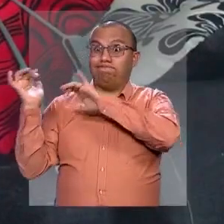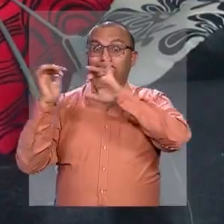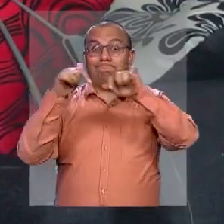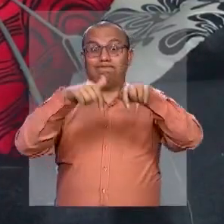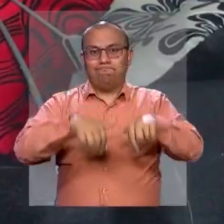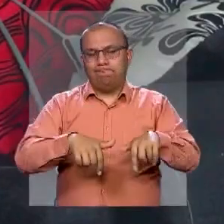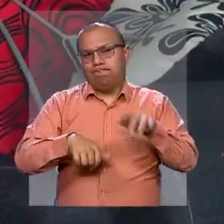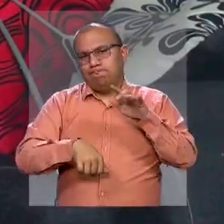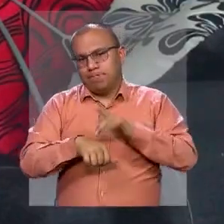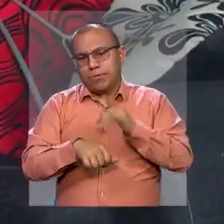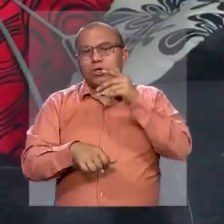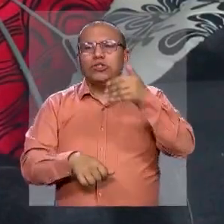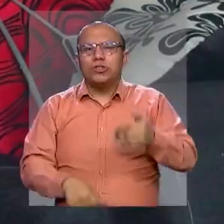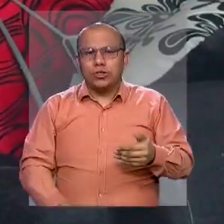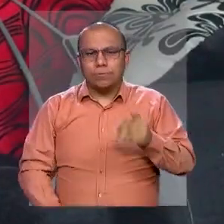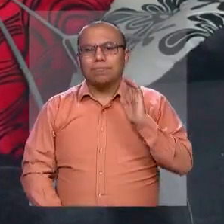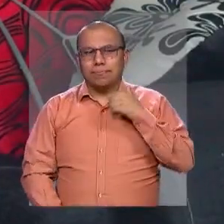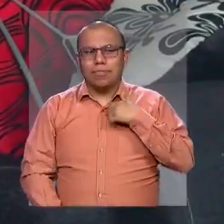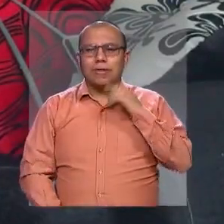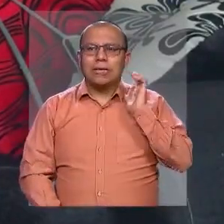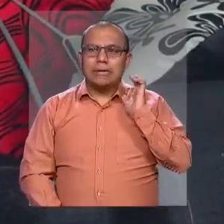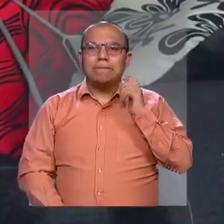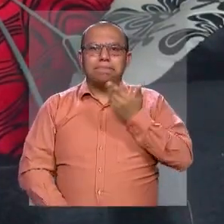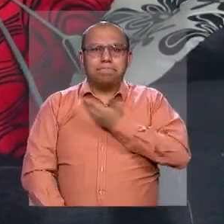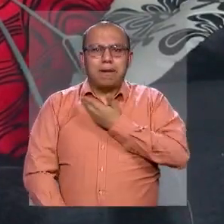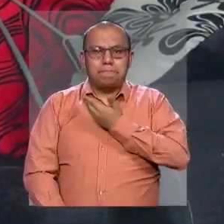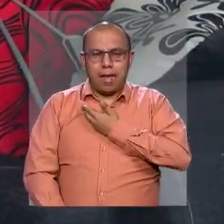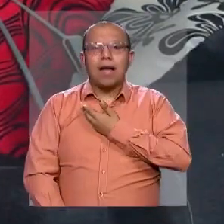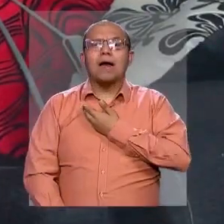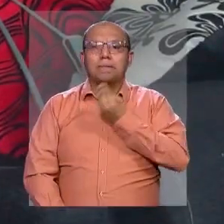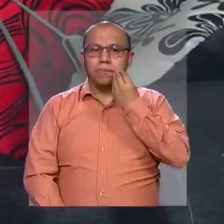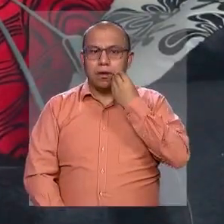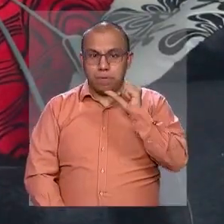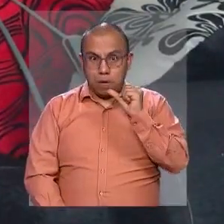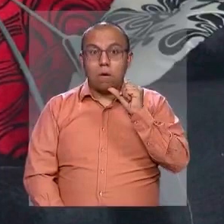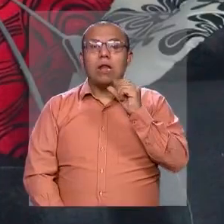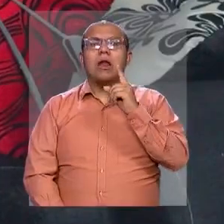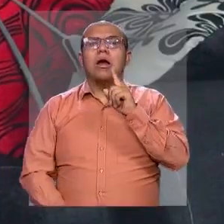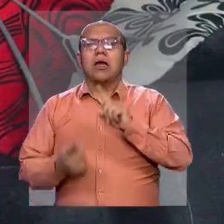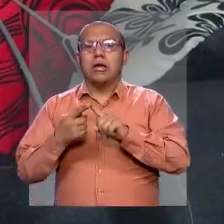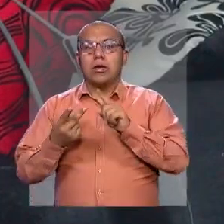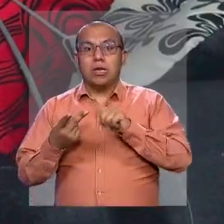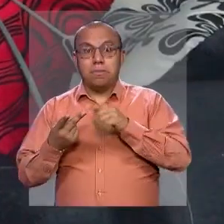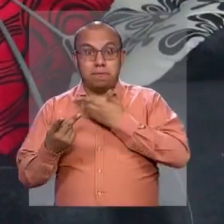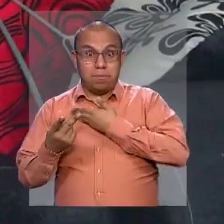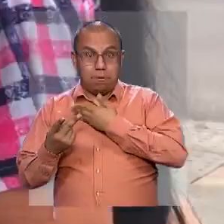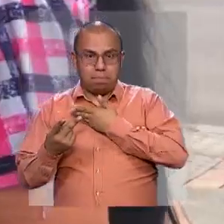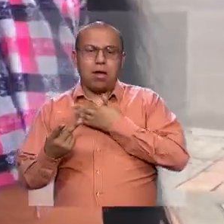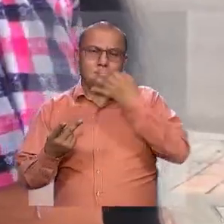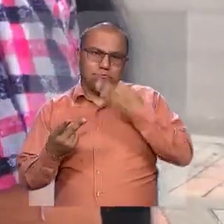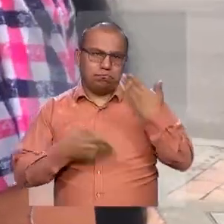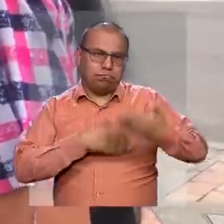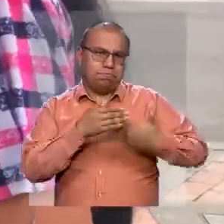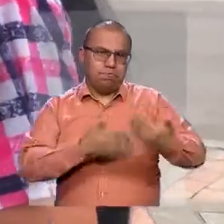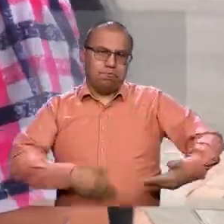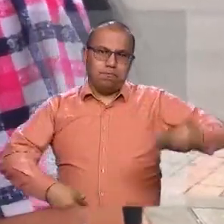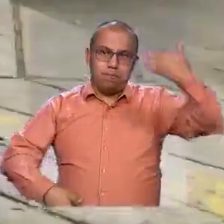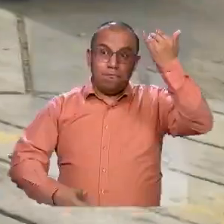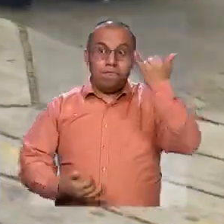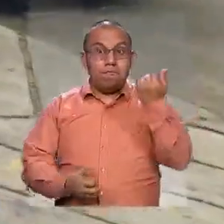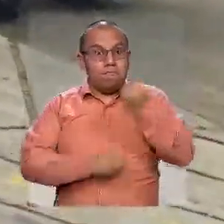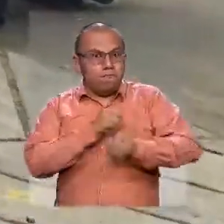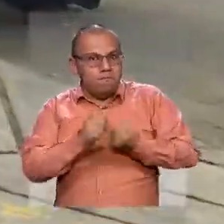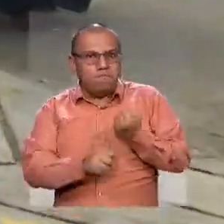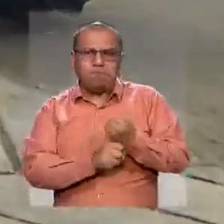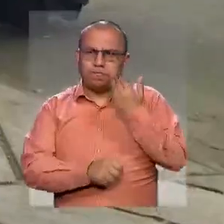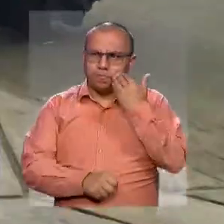Nos trajeron pues pequeños y acá mamá, señora, mi abuela y mi mamá nos sacaron adelante. A su edad se ha